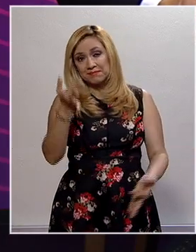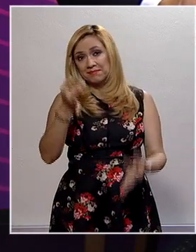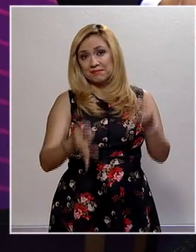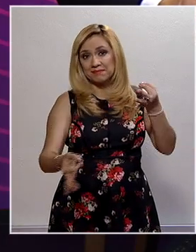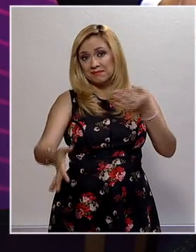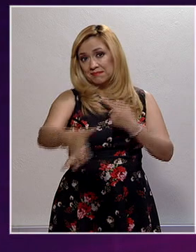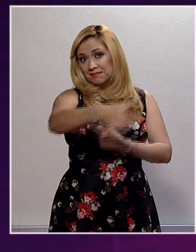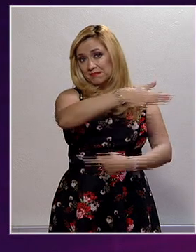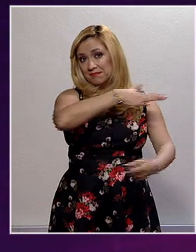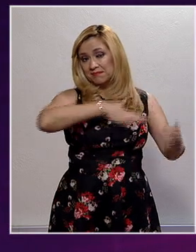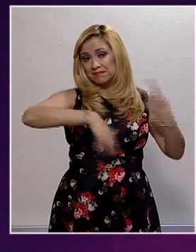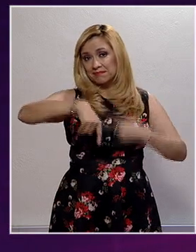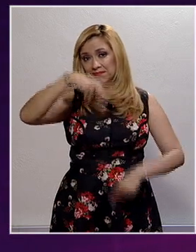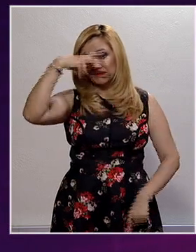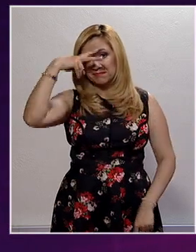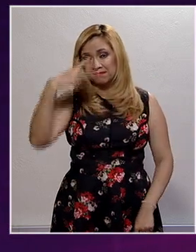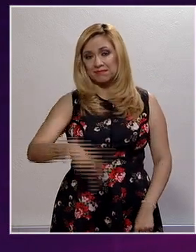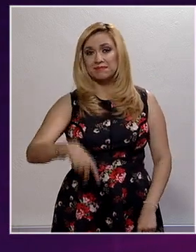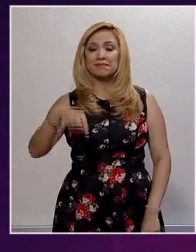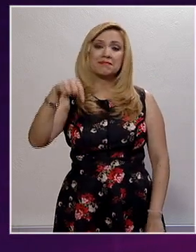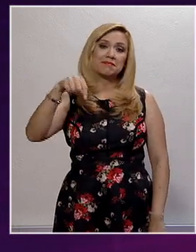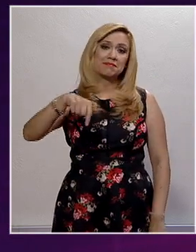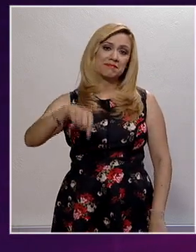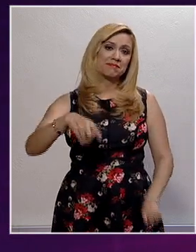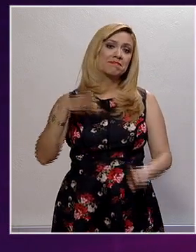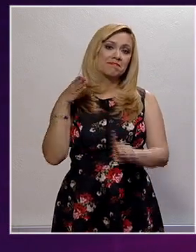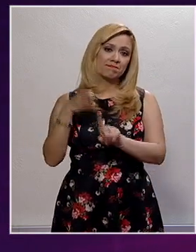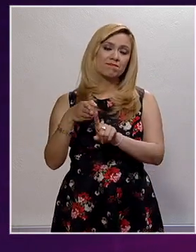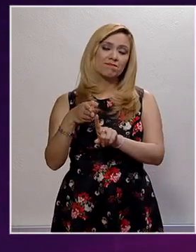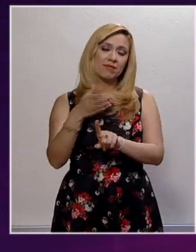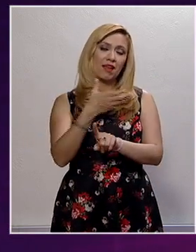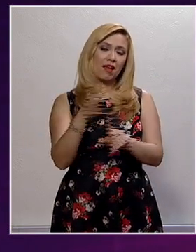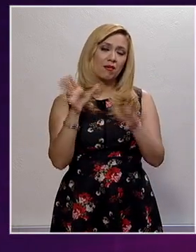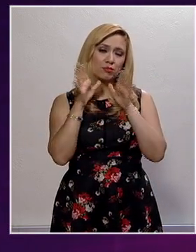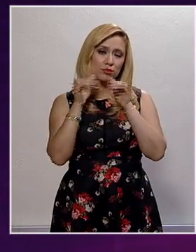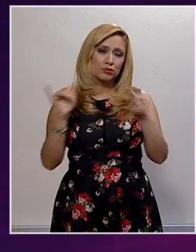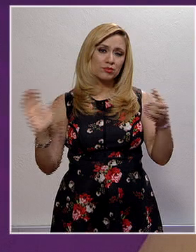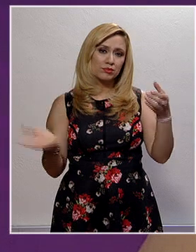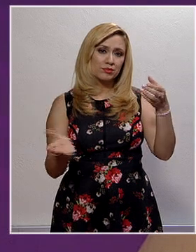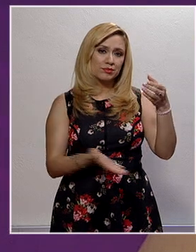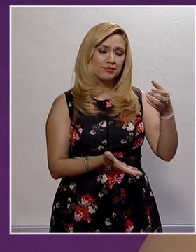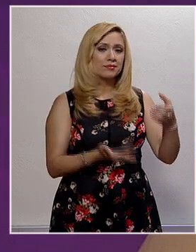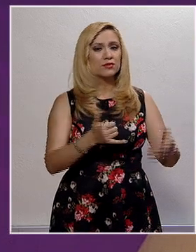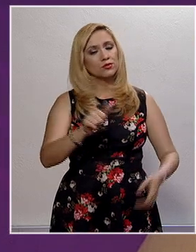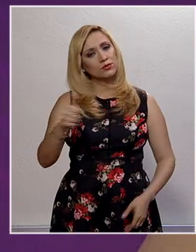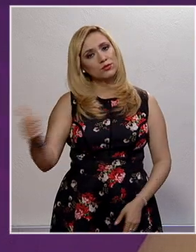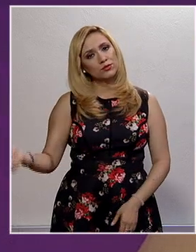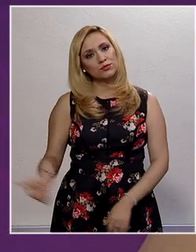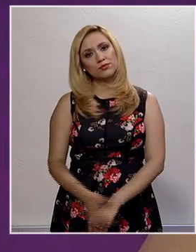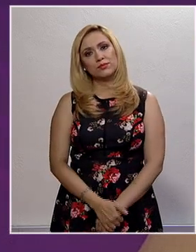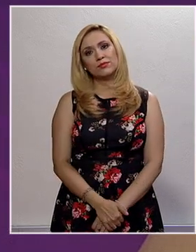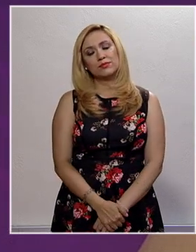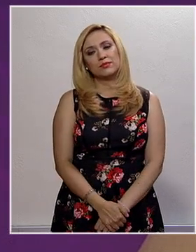de justicia en México y en este caso en particular y en muchos otros, ¿no?